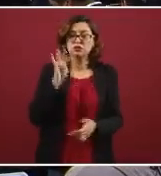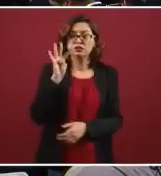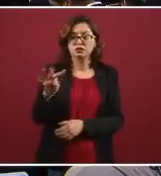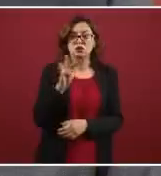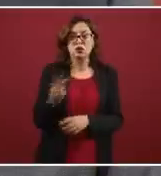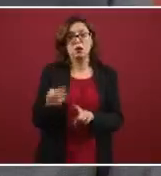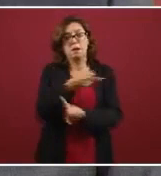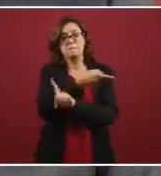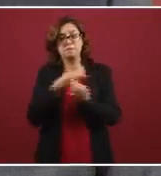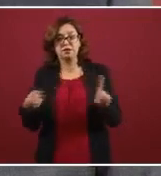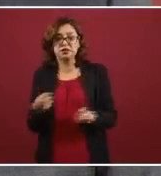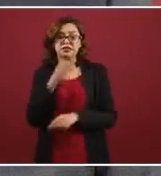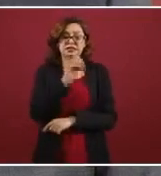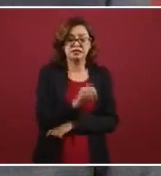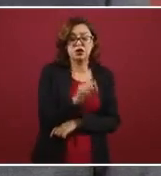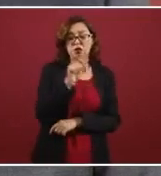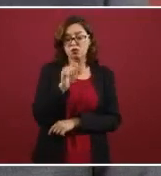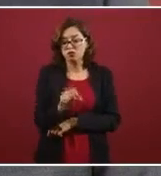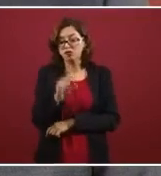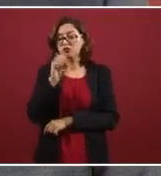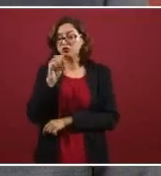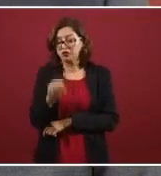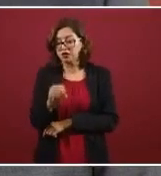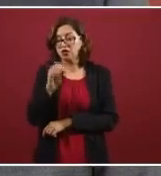mitad, el